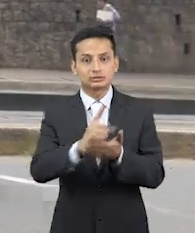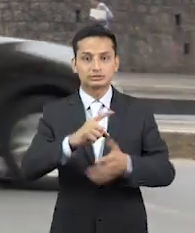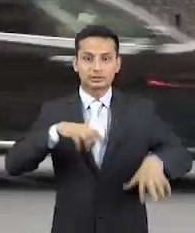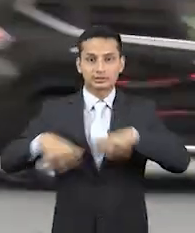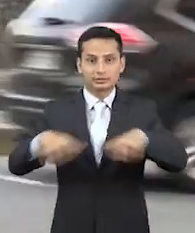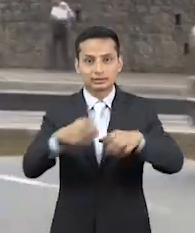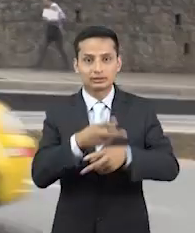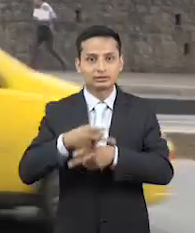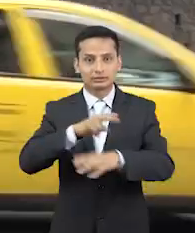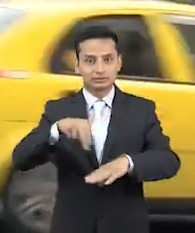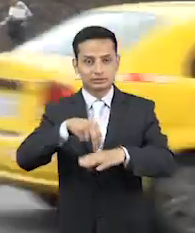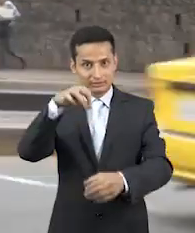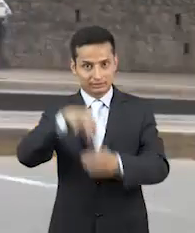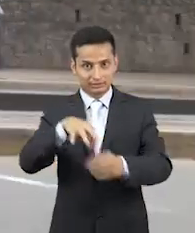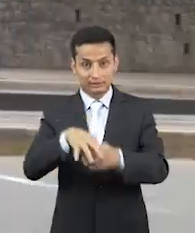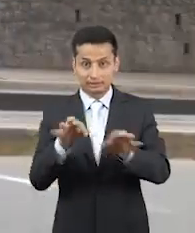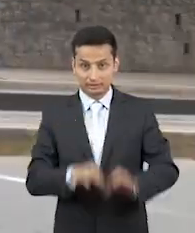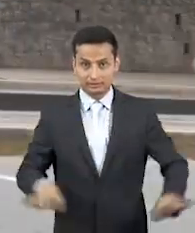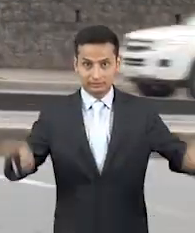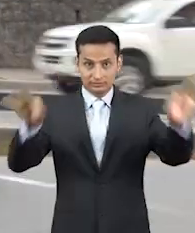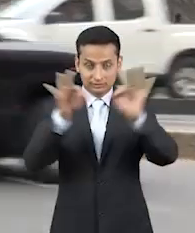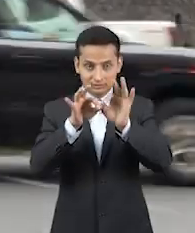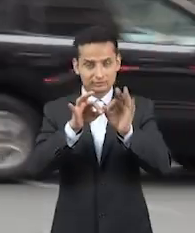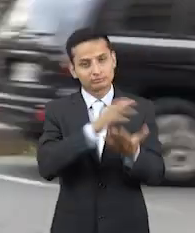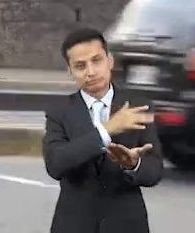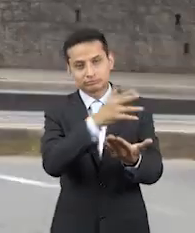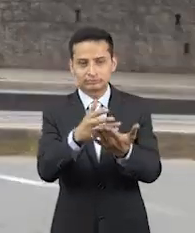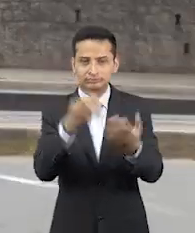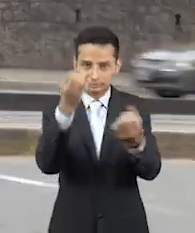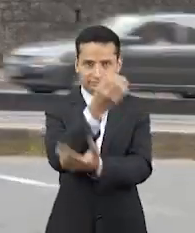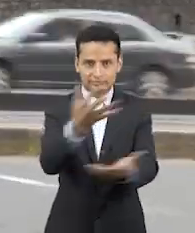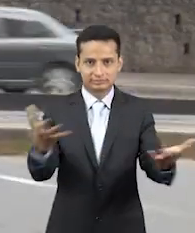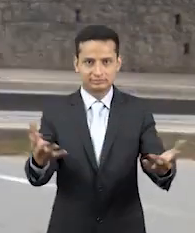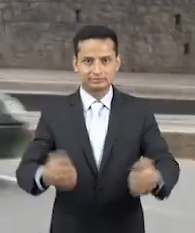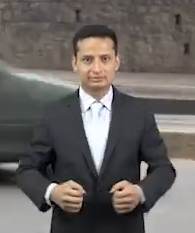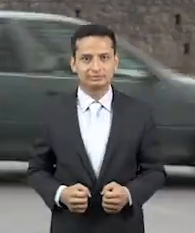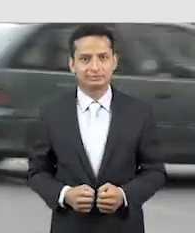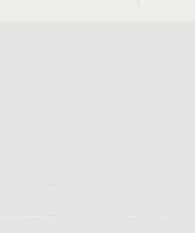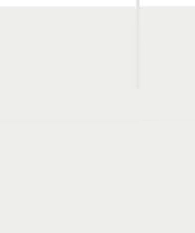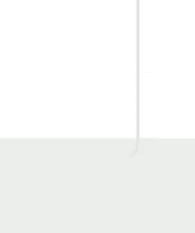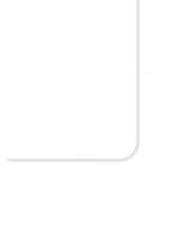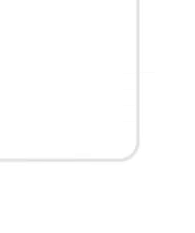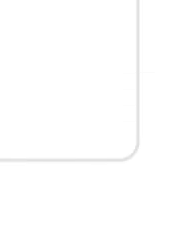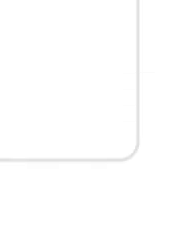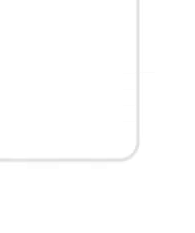Te invitamos a conocer las actividades más importantes desarrolladas por el Consejo Nacional Electoral durante la semana.